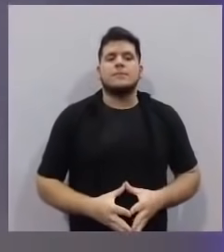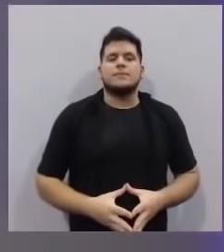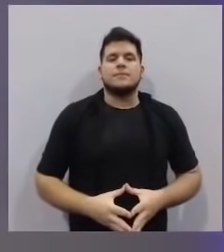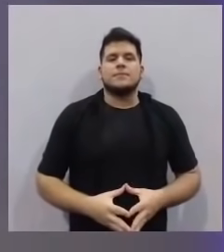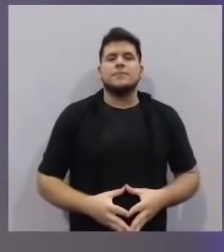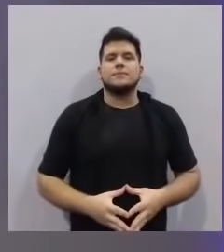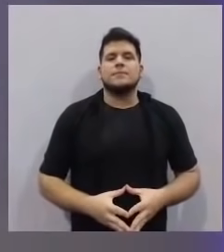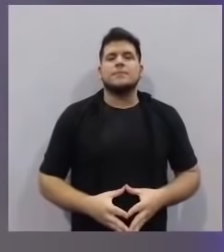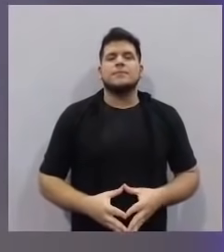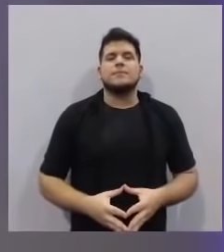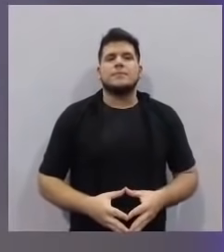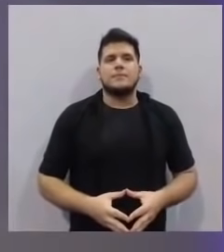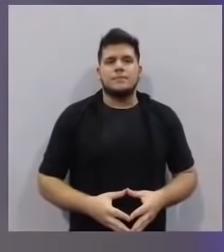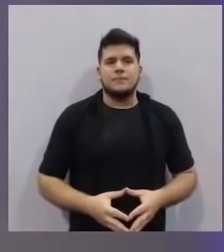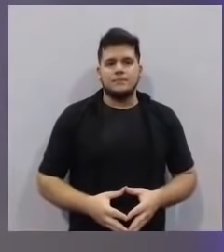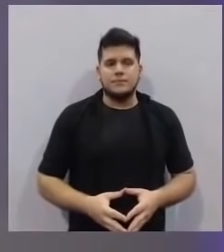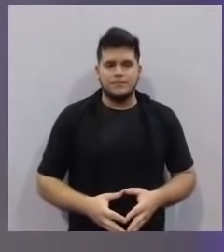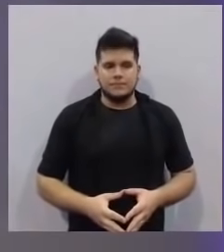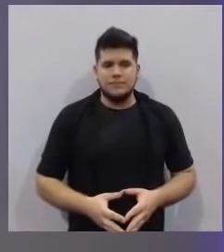no cuida lo que tiene